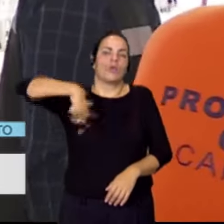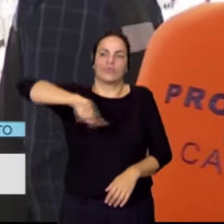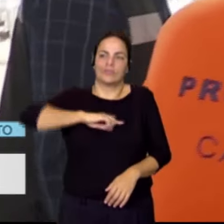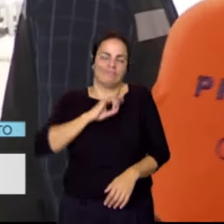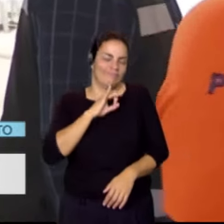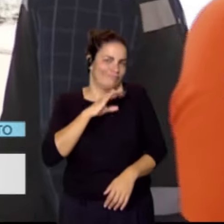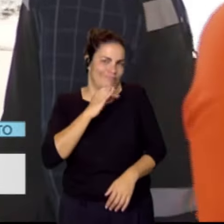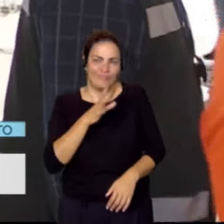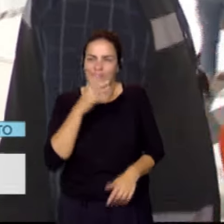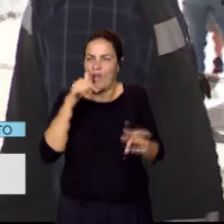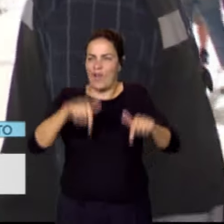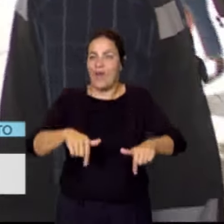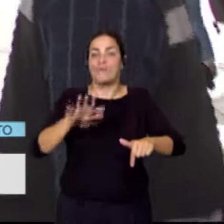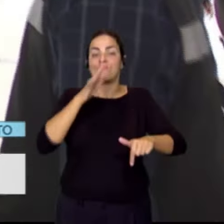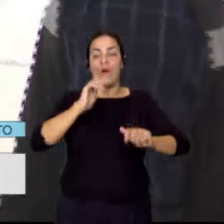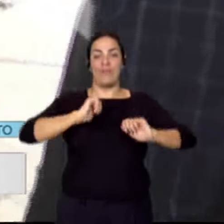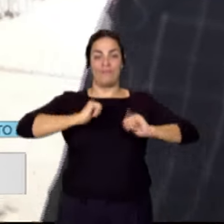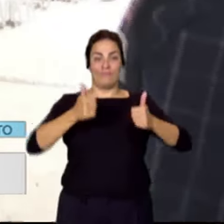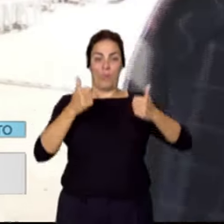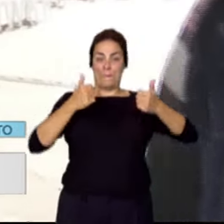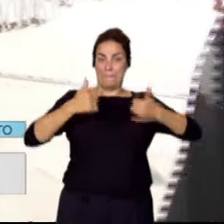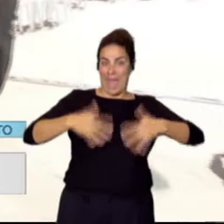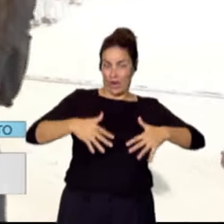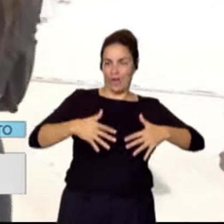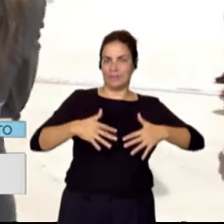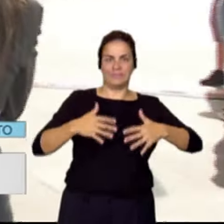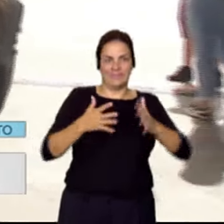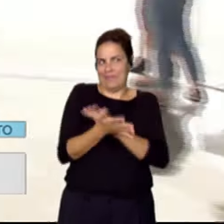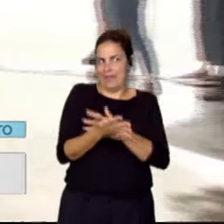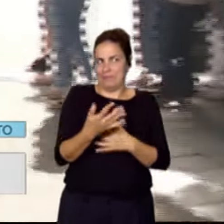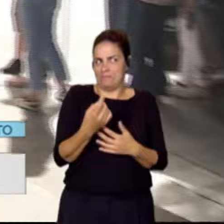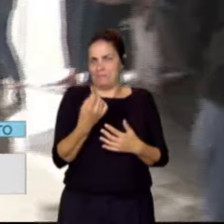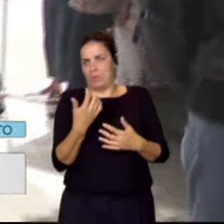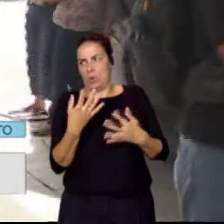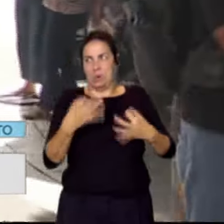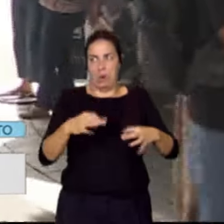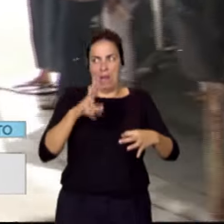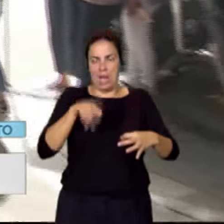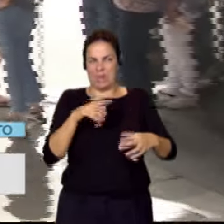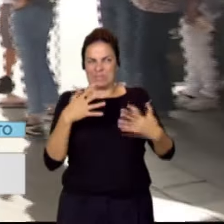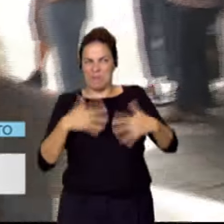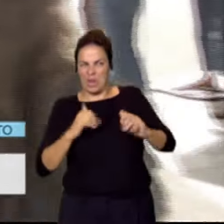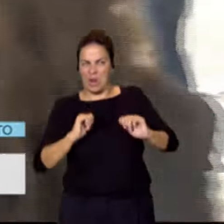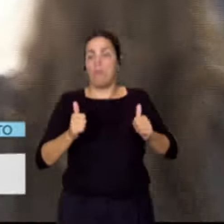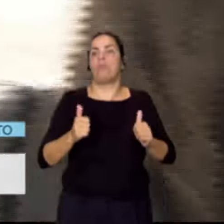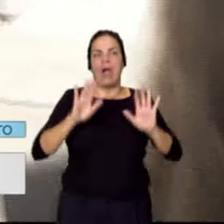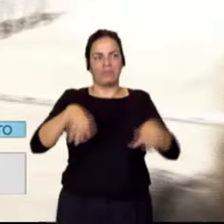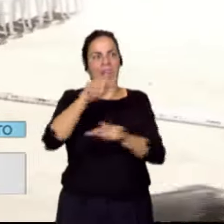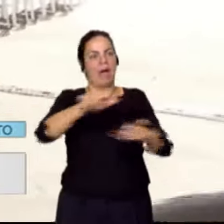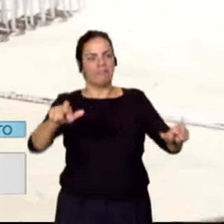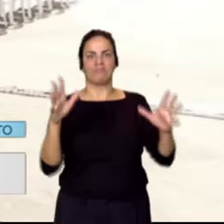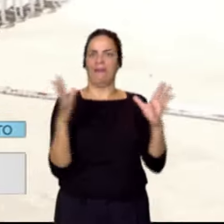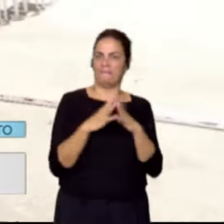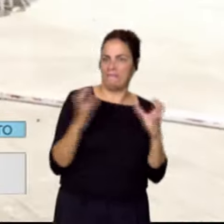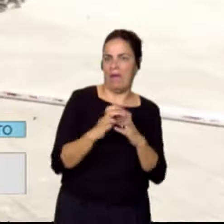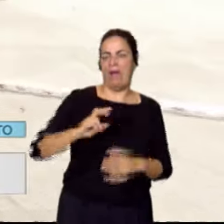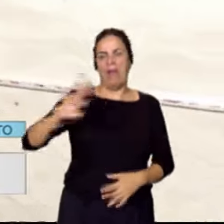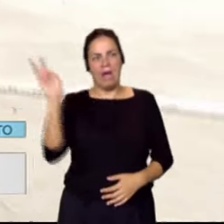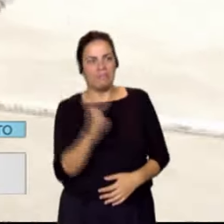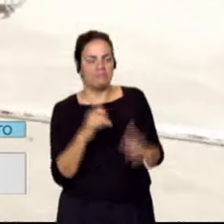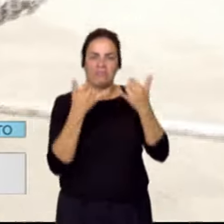bueno empezamos un miércoles que no era normal pero hemos visto la respuesta de la ciudanía las ganas que tiene la gente de disfrutar de la fiesta